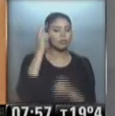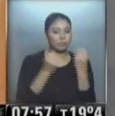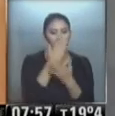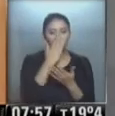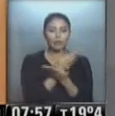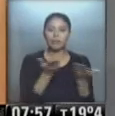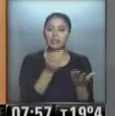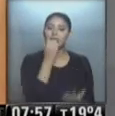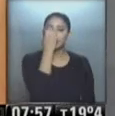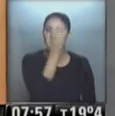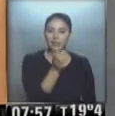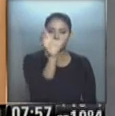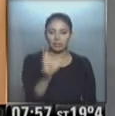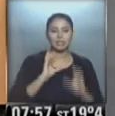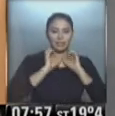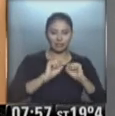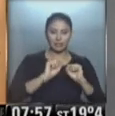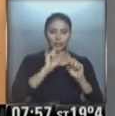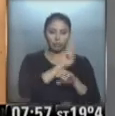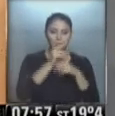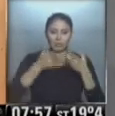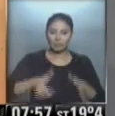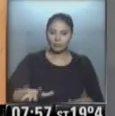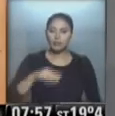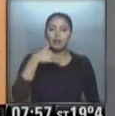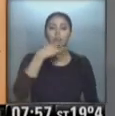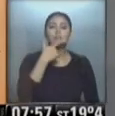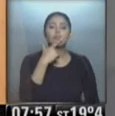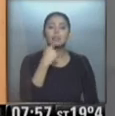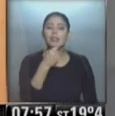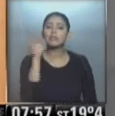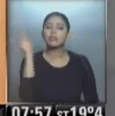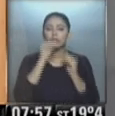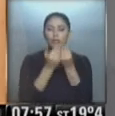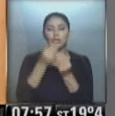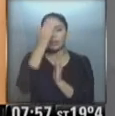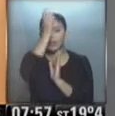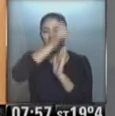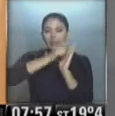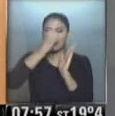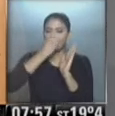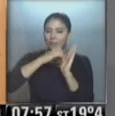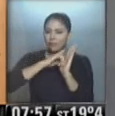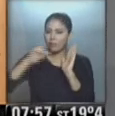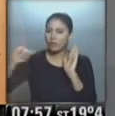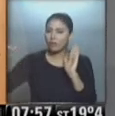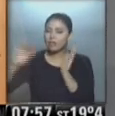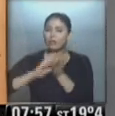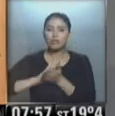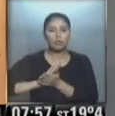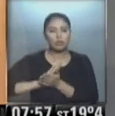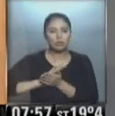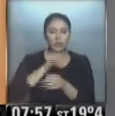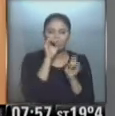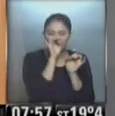Compartimos las declaraciones del secretario de Medio Ambiente, Juan José Musi, desmintiendo los resultados de un informe que habla acerca